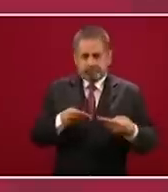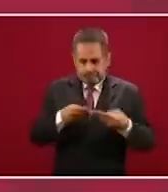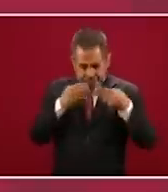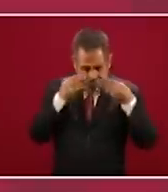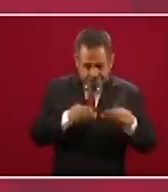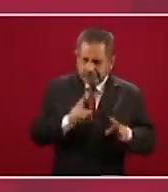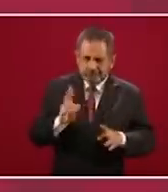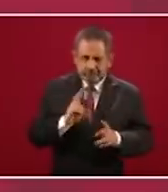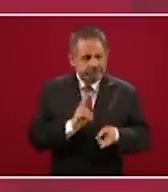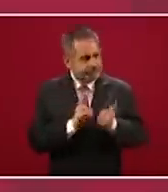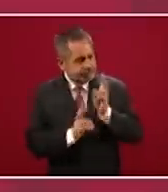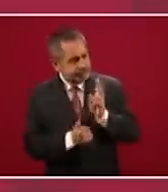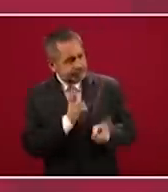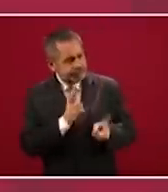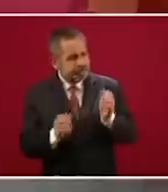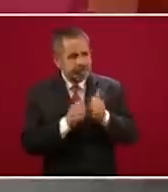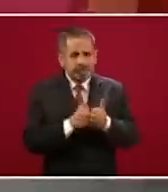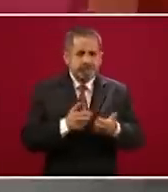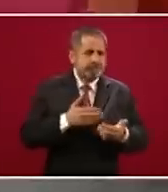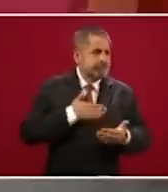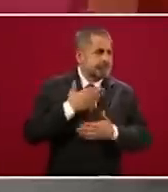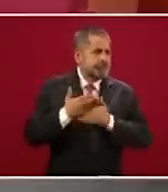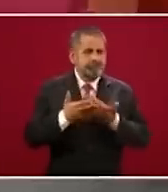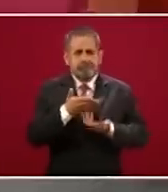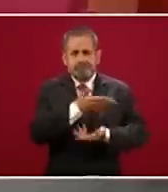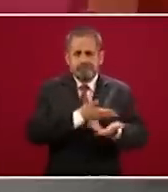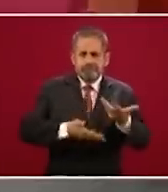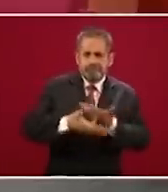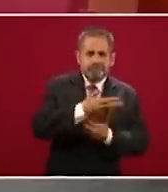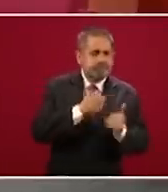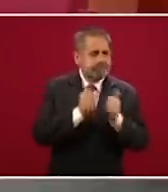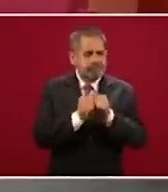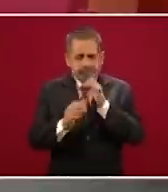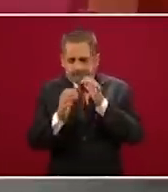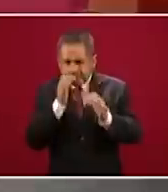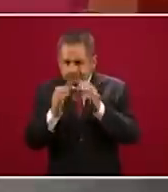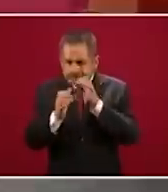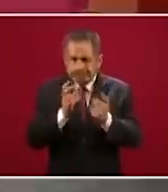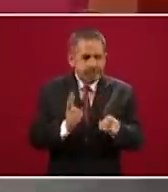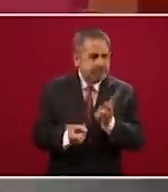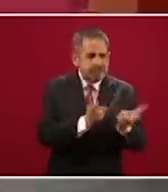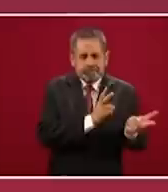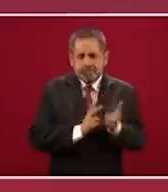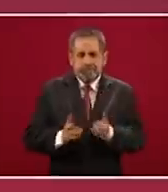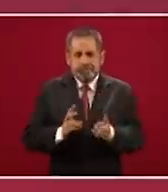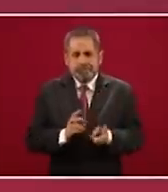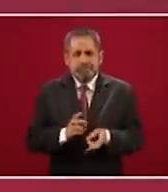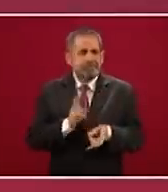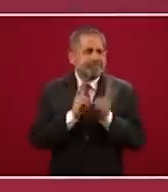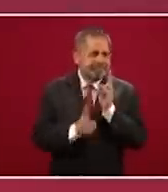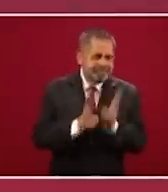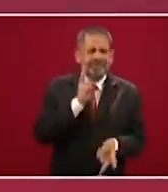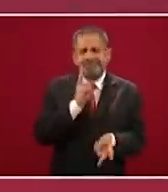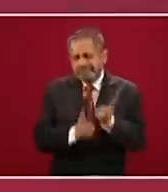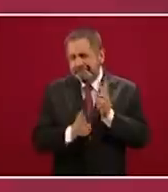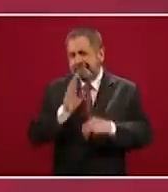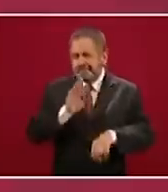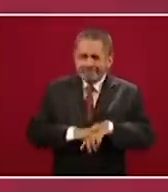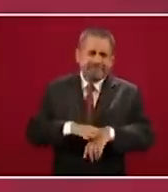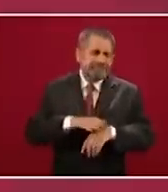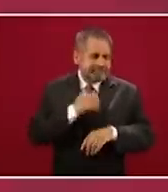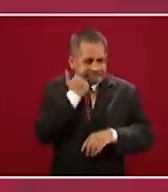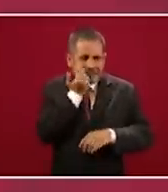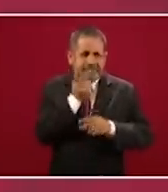que haya más convivencia, que haya más comunicación, que se hable mucho en la